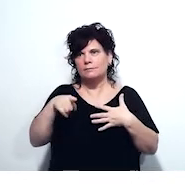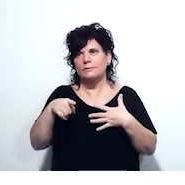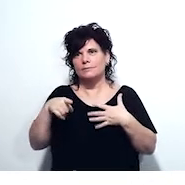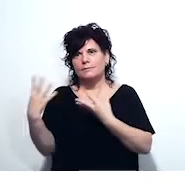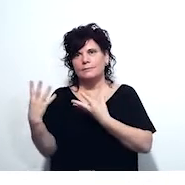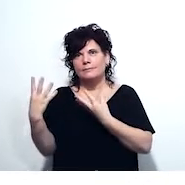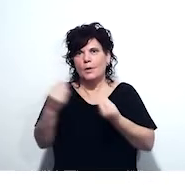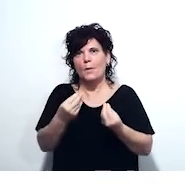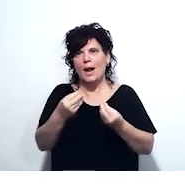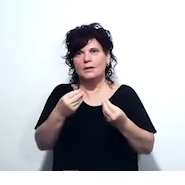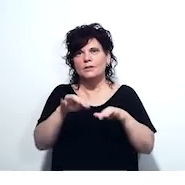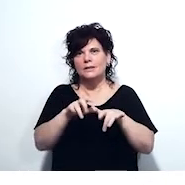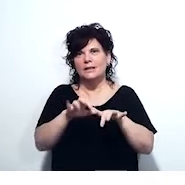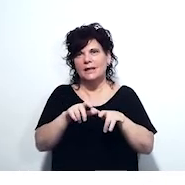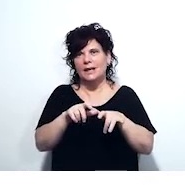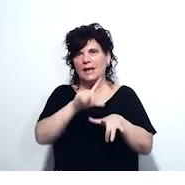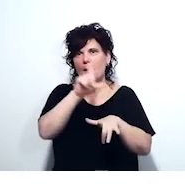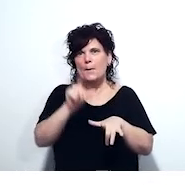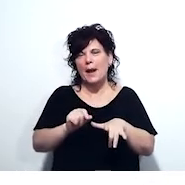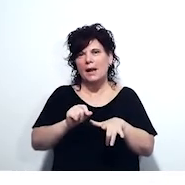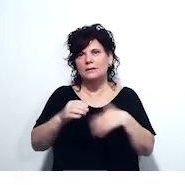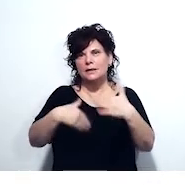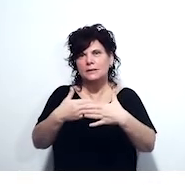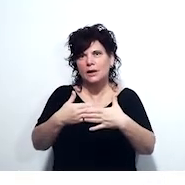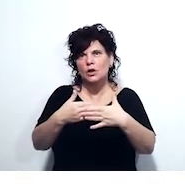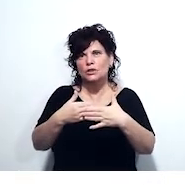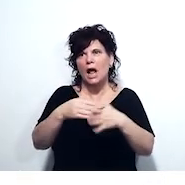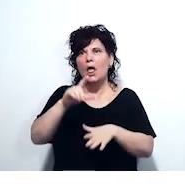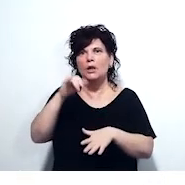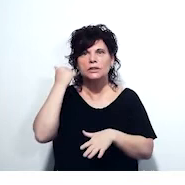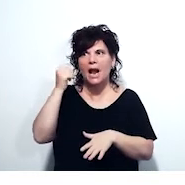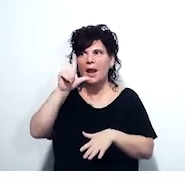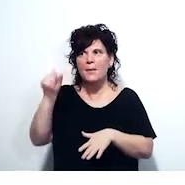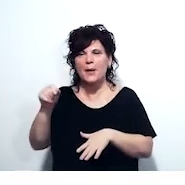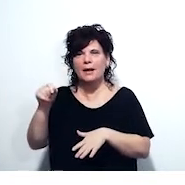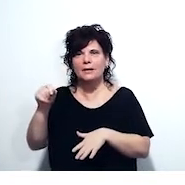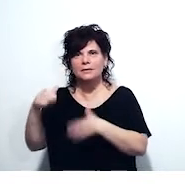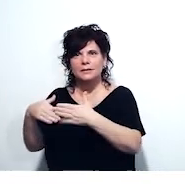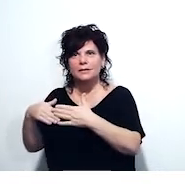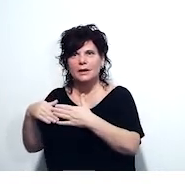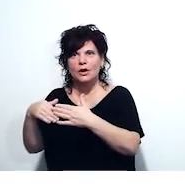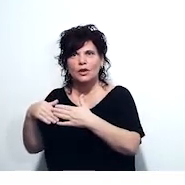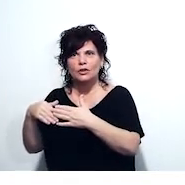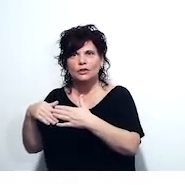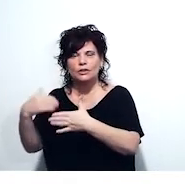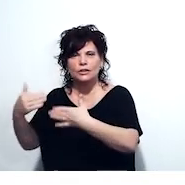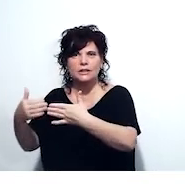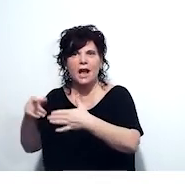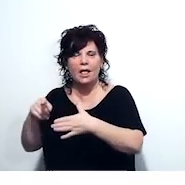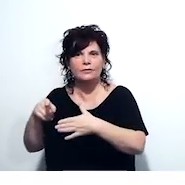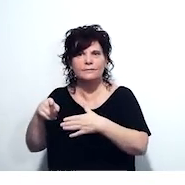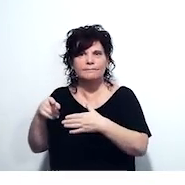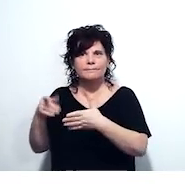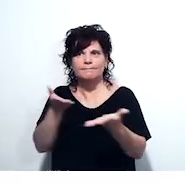cooperación en tecnología digital entre países desarrollados y no desarrollados. Falta inclusión en el trabajo que están realizando